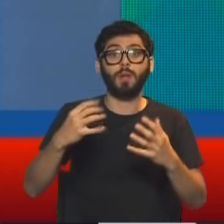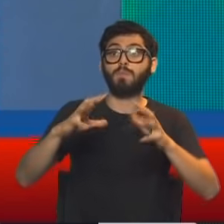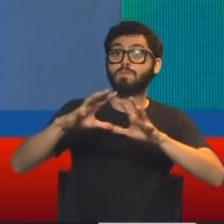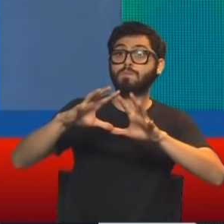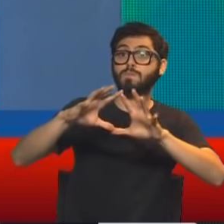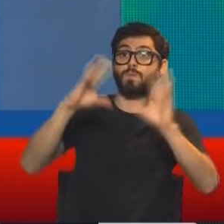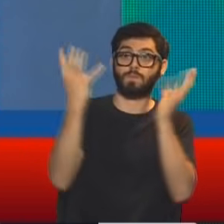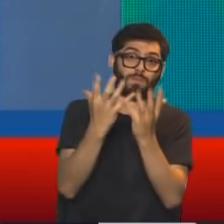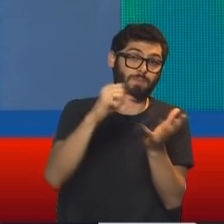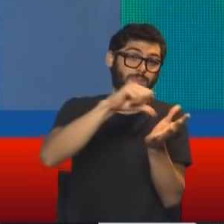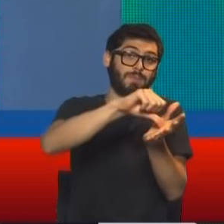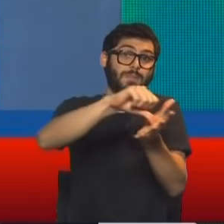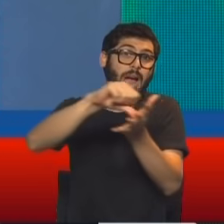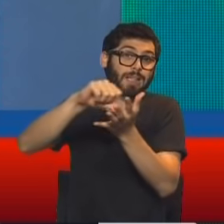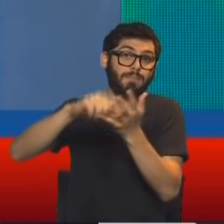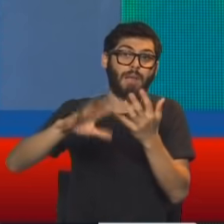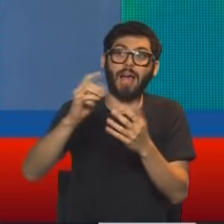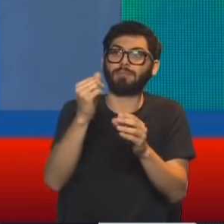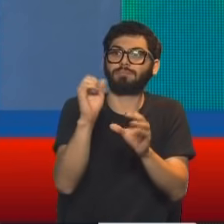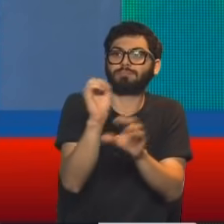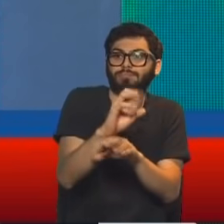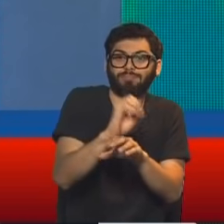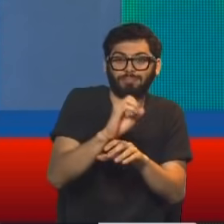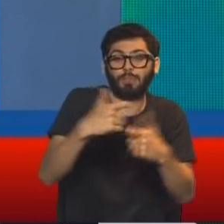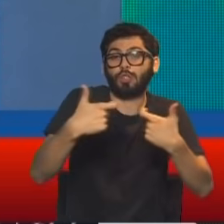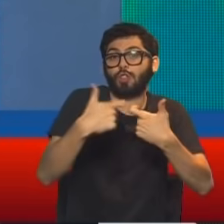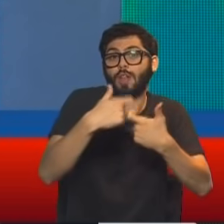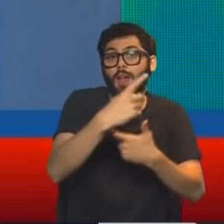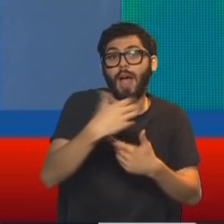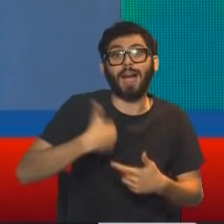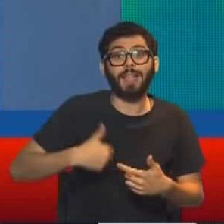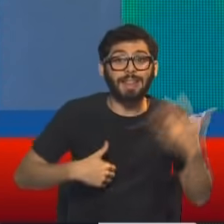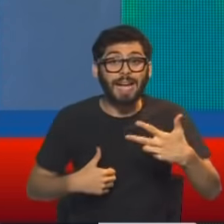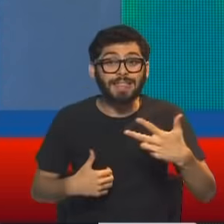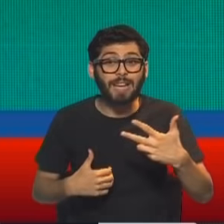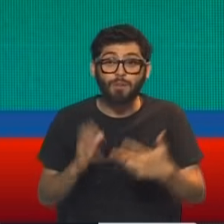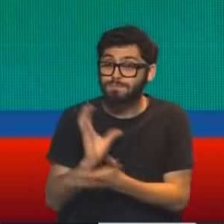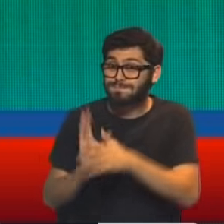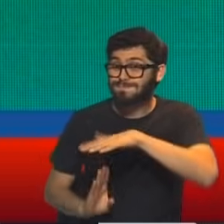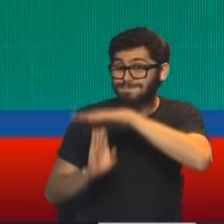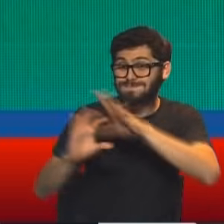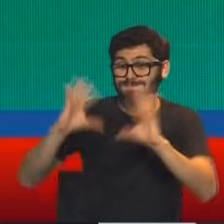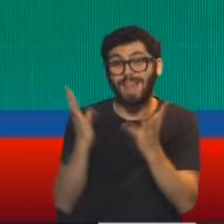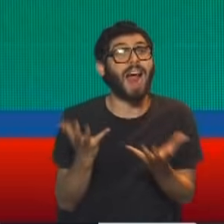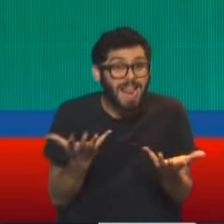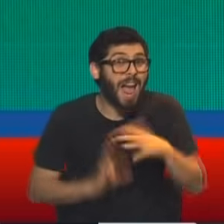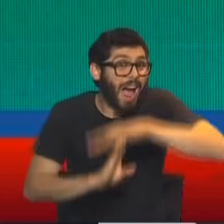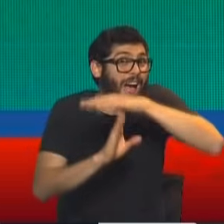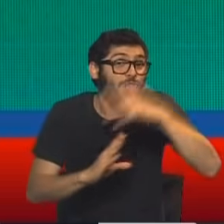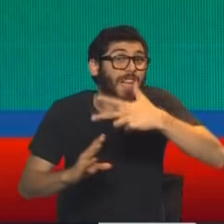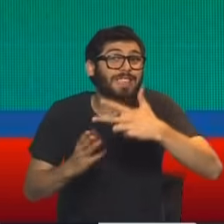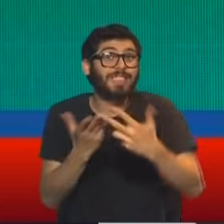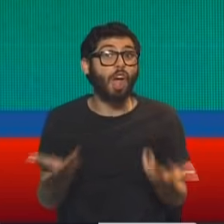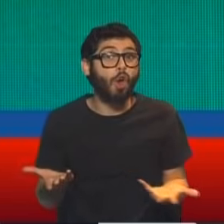de los países con mayor cantidad de beneficiarios finales dentro de las sociedades offshore, está tercero. Es potencia. Es potencia, Es potencia. Bueno, digamos. pero no hay una idea,